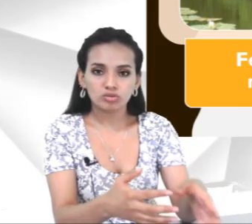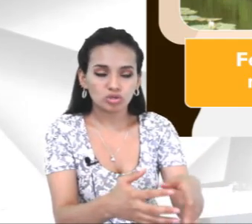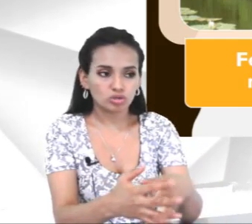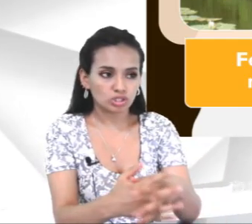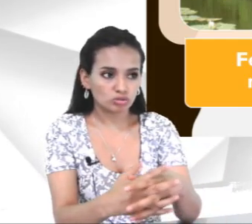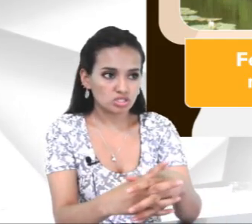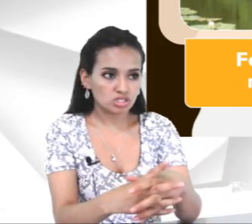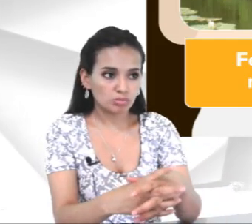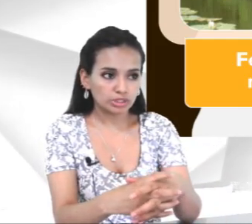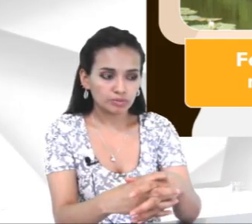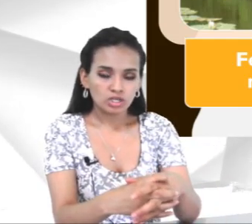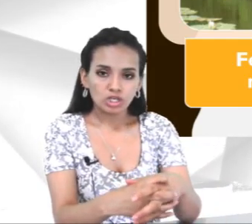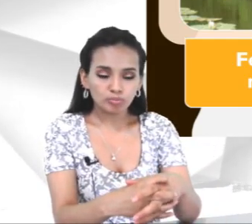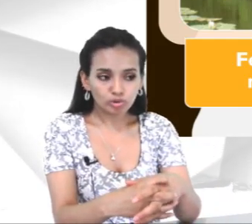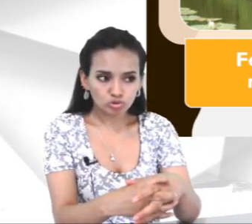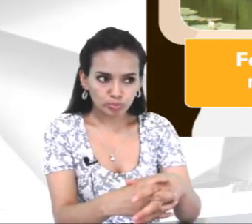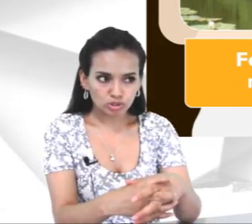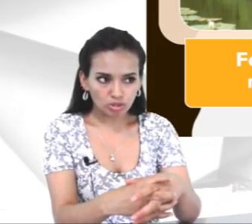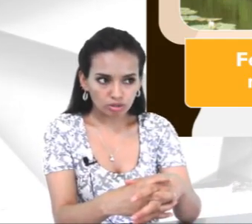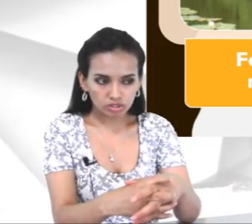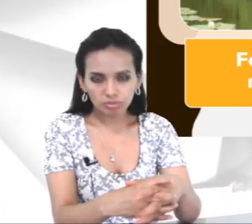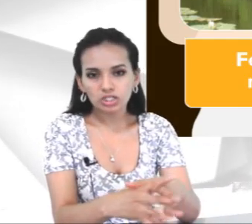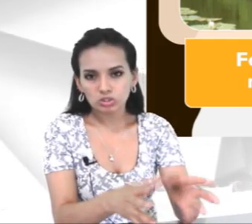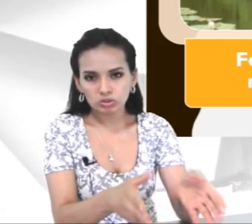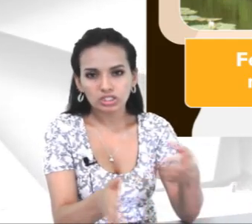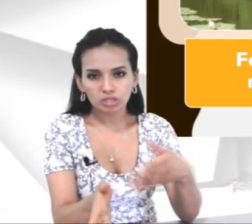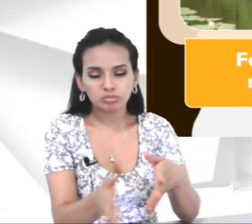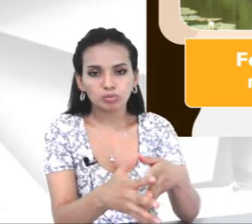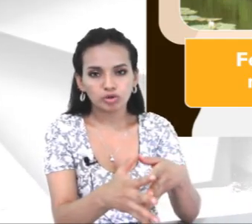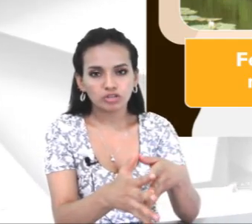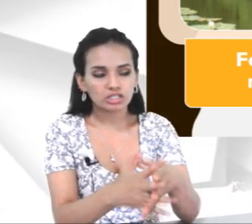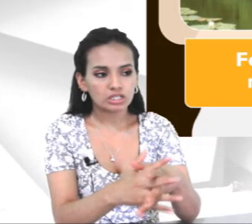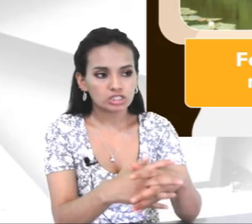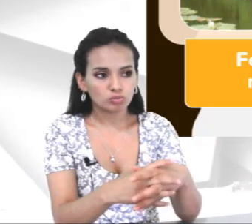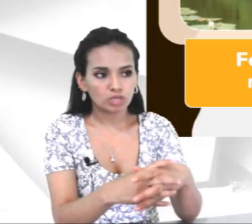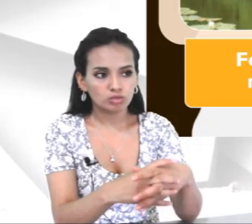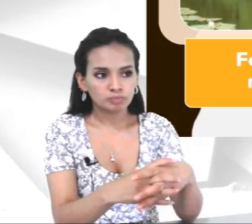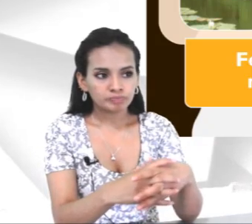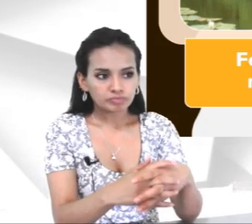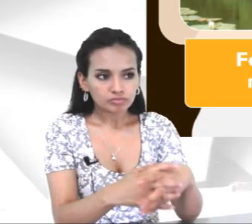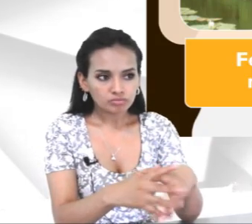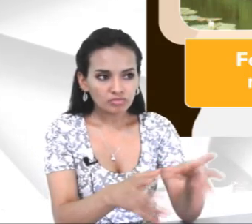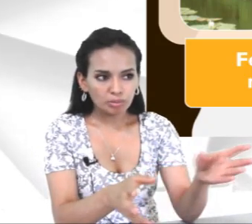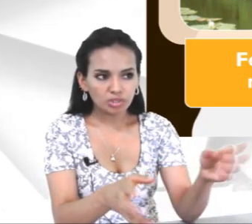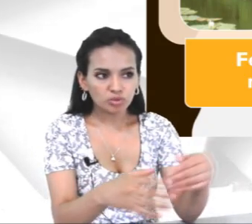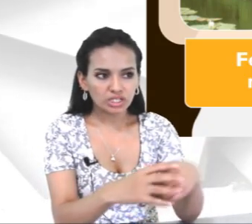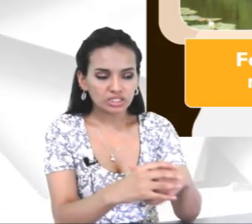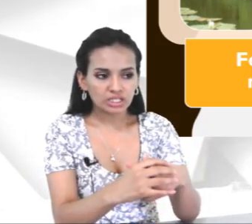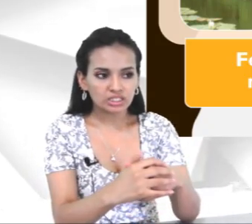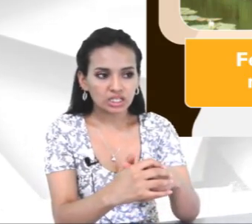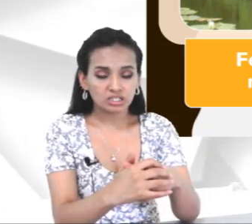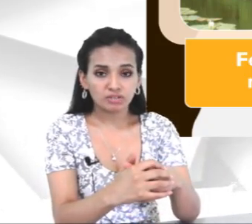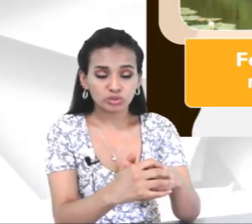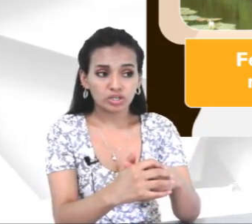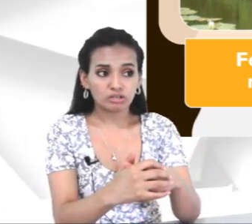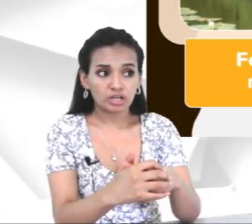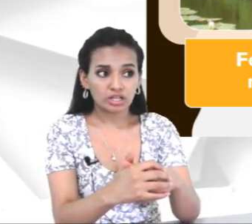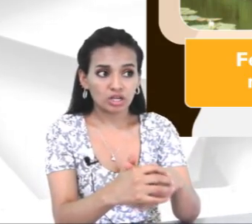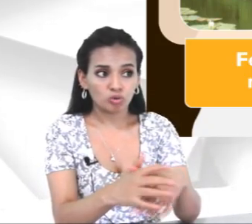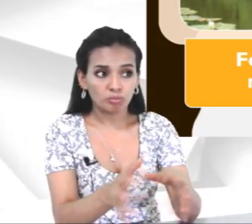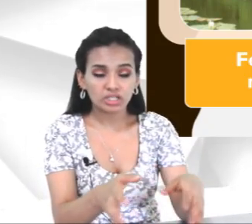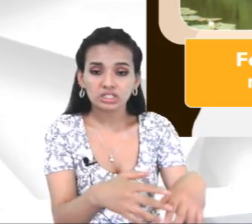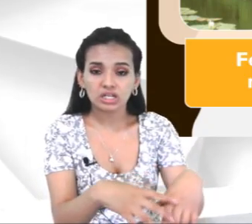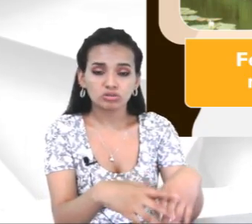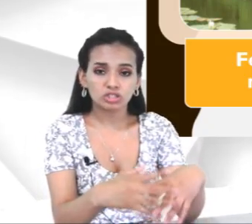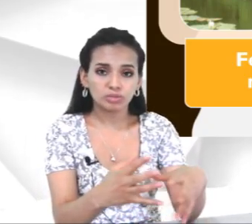el equilibrio de los ecosistemas y por supuesto la contaminación que también proviene del ser humano tenemos grandes cantidades de basura arrojada